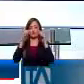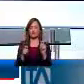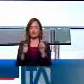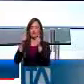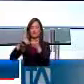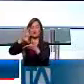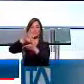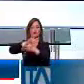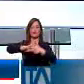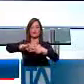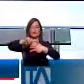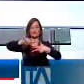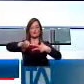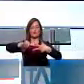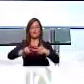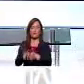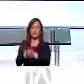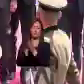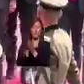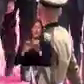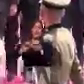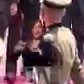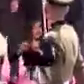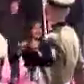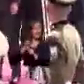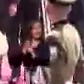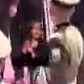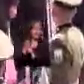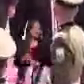se lo tramite con urgencia.